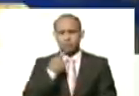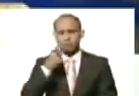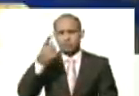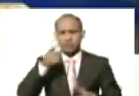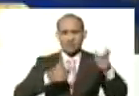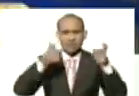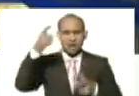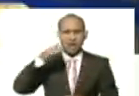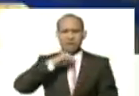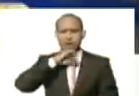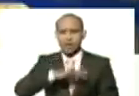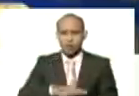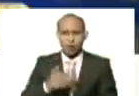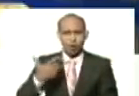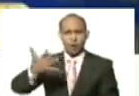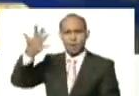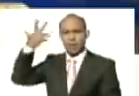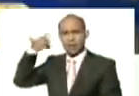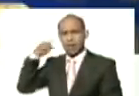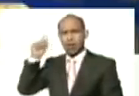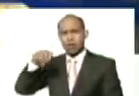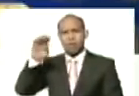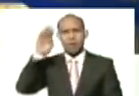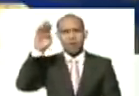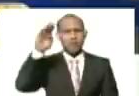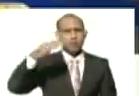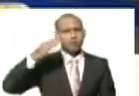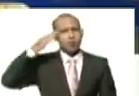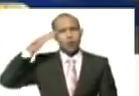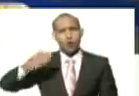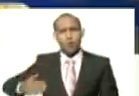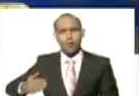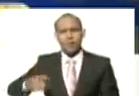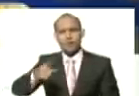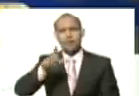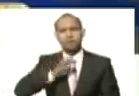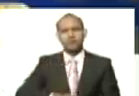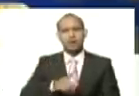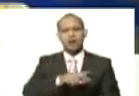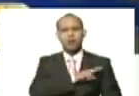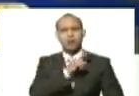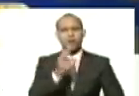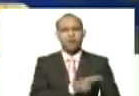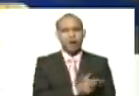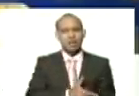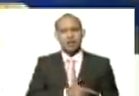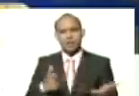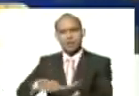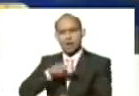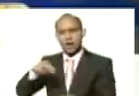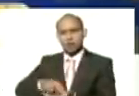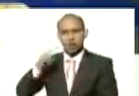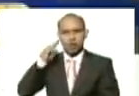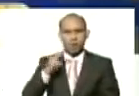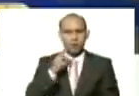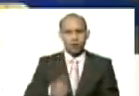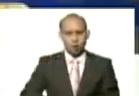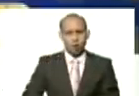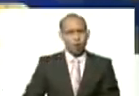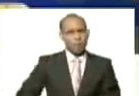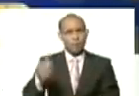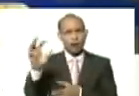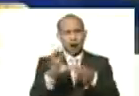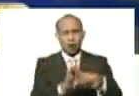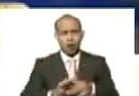la historia, al pasado y al futuro, comandante, aquí está tu Fuerza Armada Nacional Bolivariana, hoy más unida que